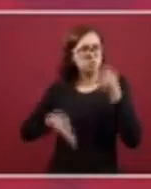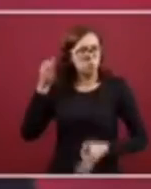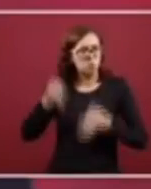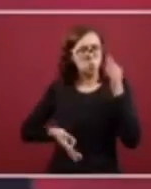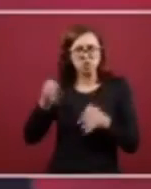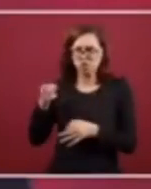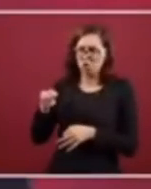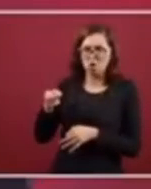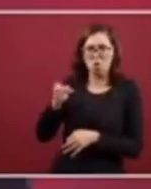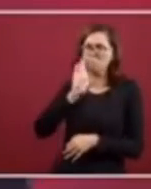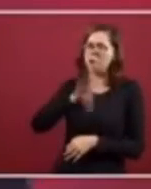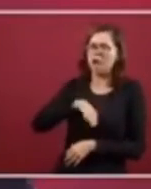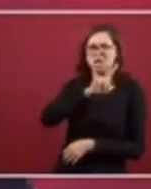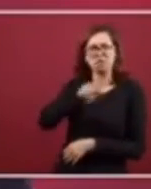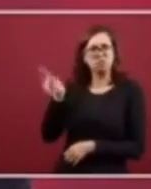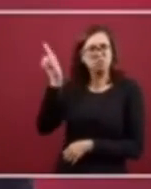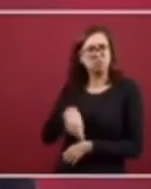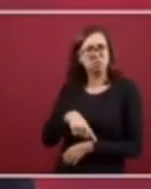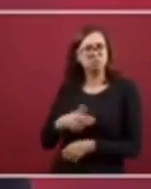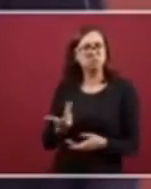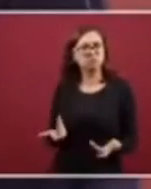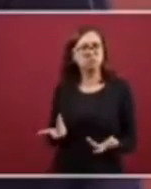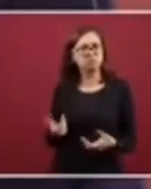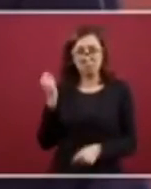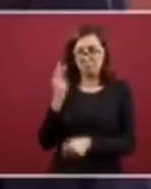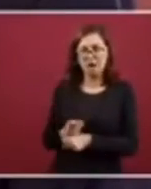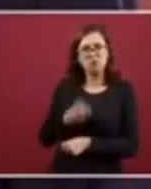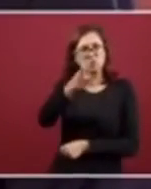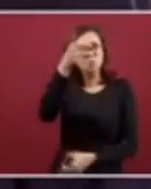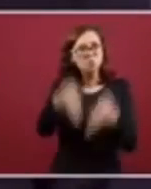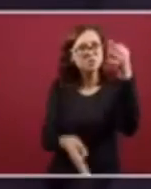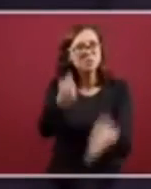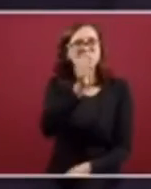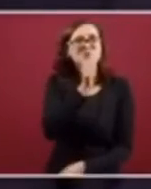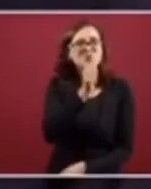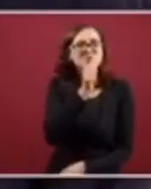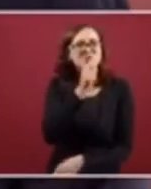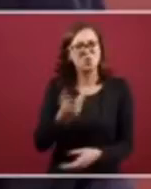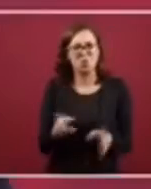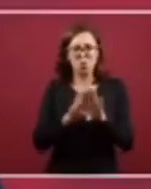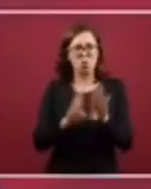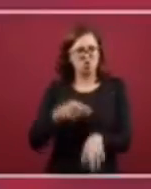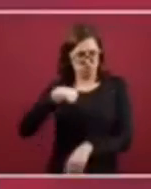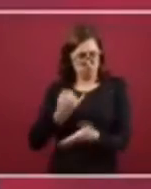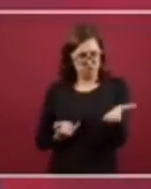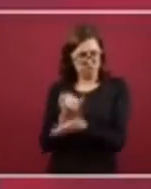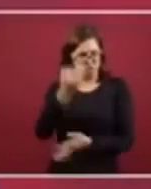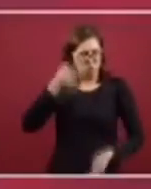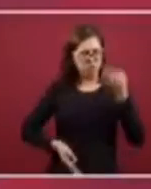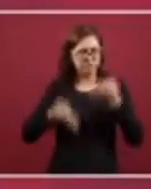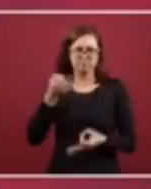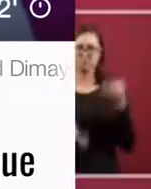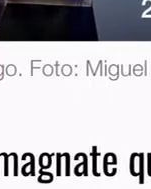descalificar a nadie por anticipado. No puede haber un juicio sumario,